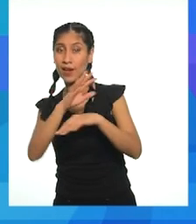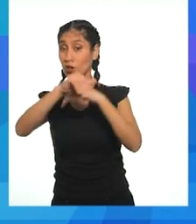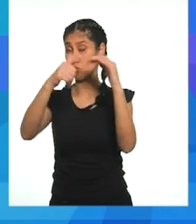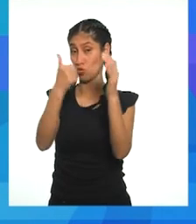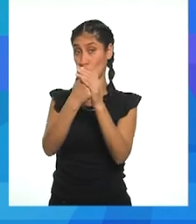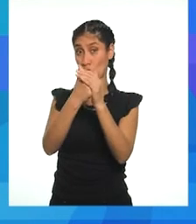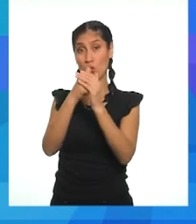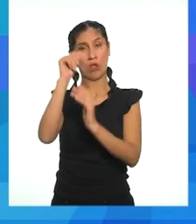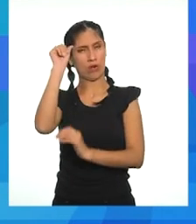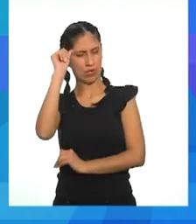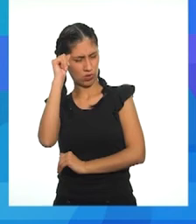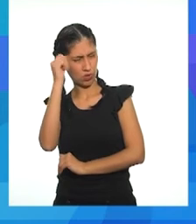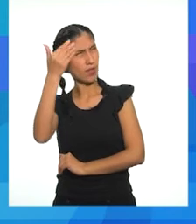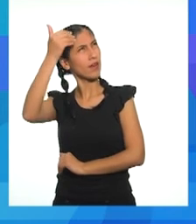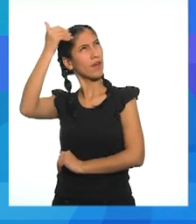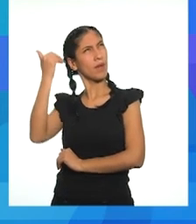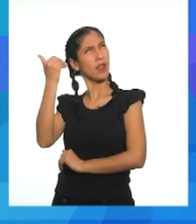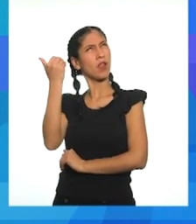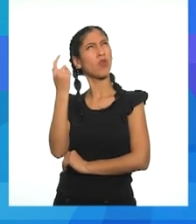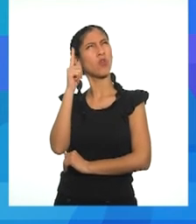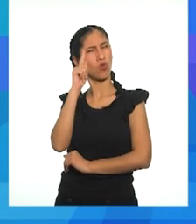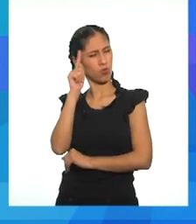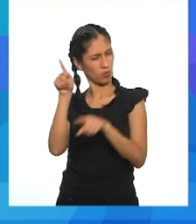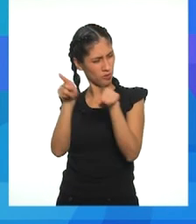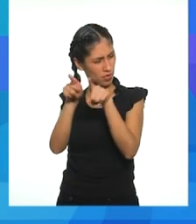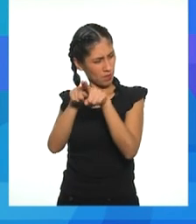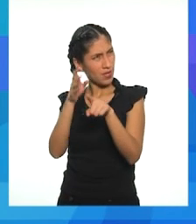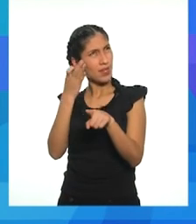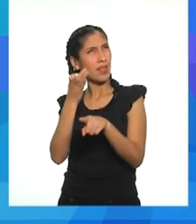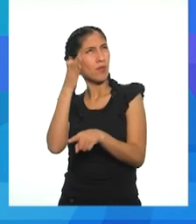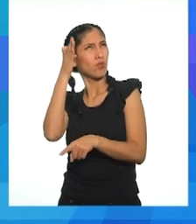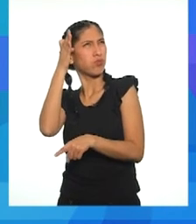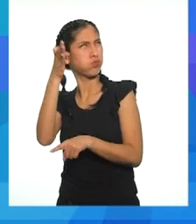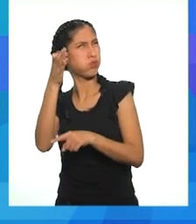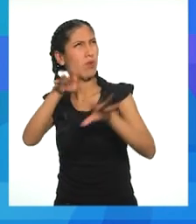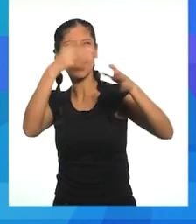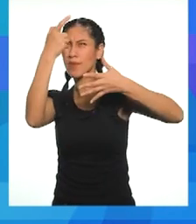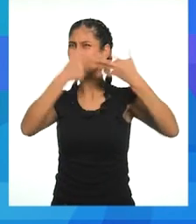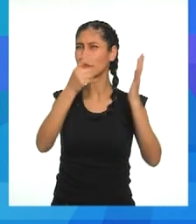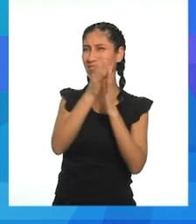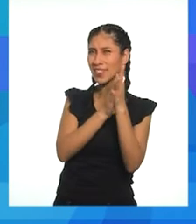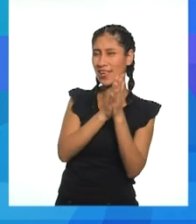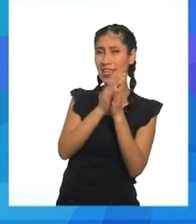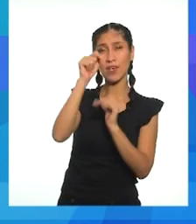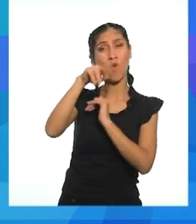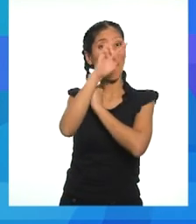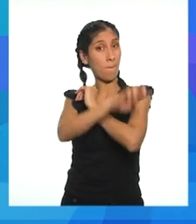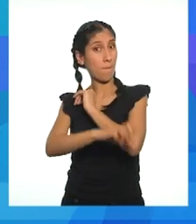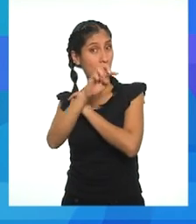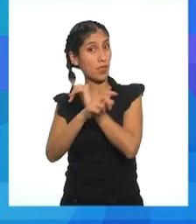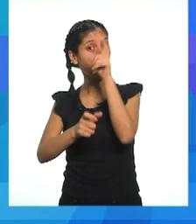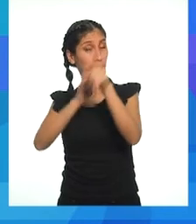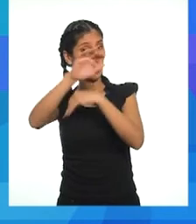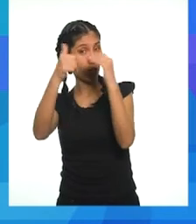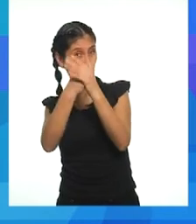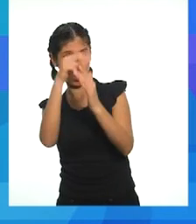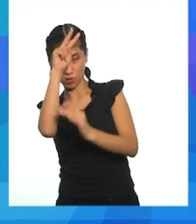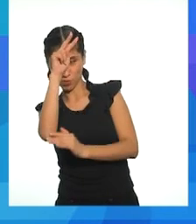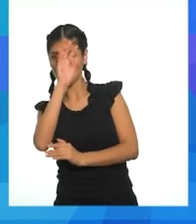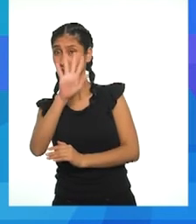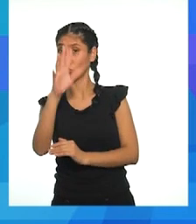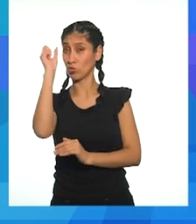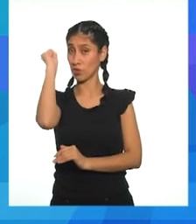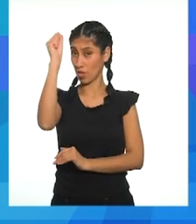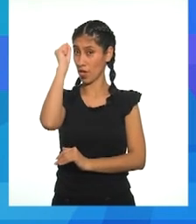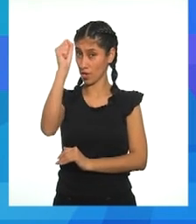y la reflexión sobre la oportunidad de construir el país en el que anhelamos vivir? ¿Un país donde las ciudadanas y los ciudadanos ejercen sus